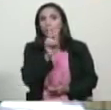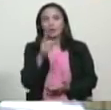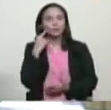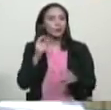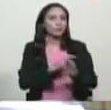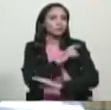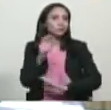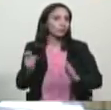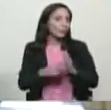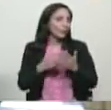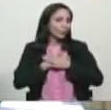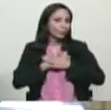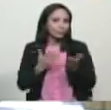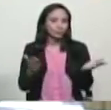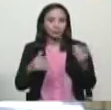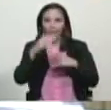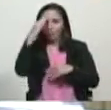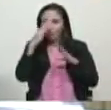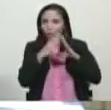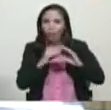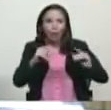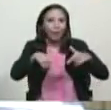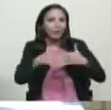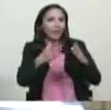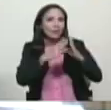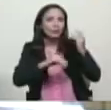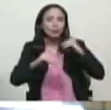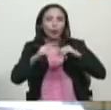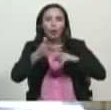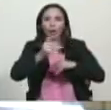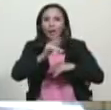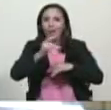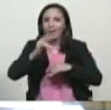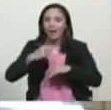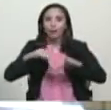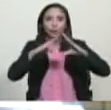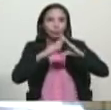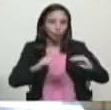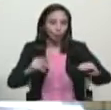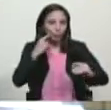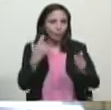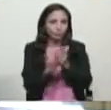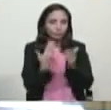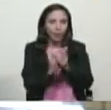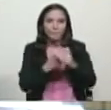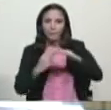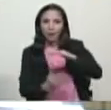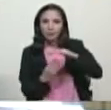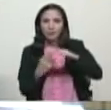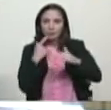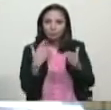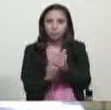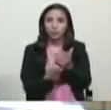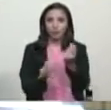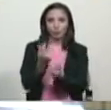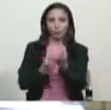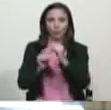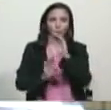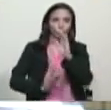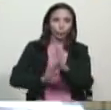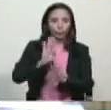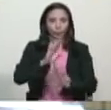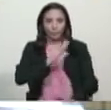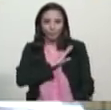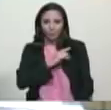todo, lo sabemos, para generar una base sólida de una economía